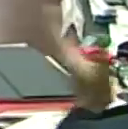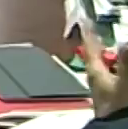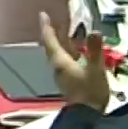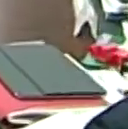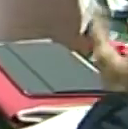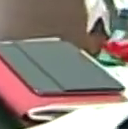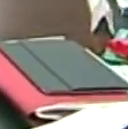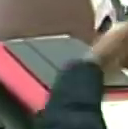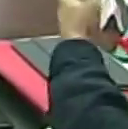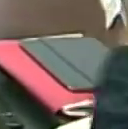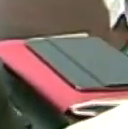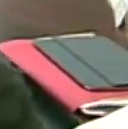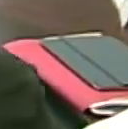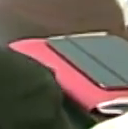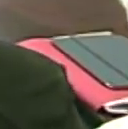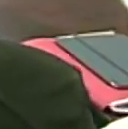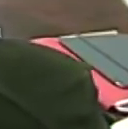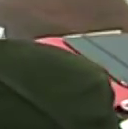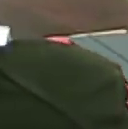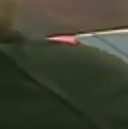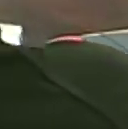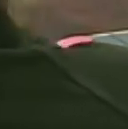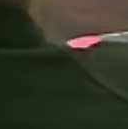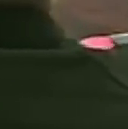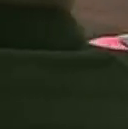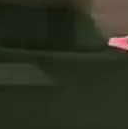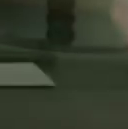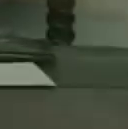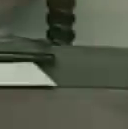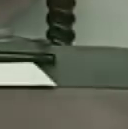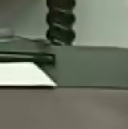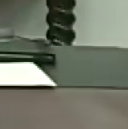Correcto. Muy bien, muy bien.